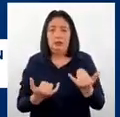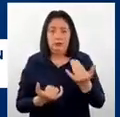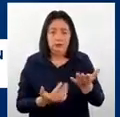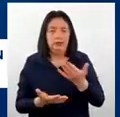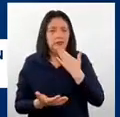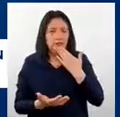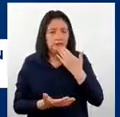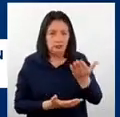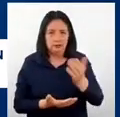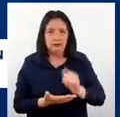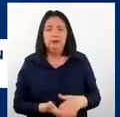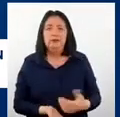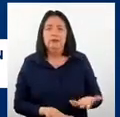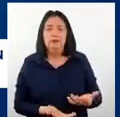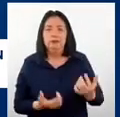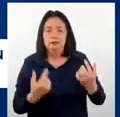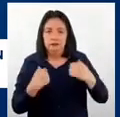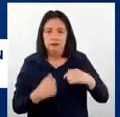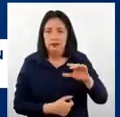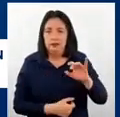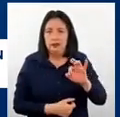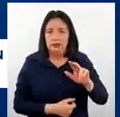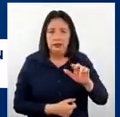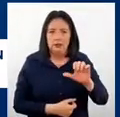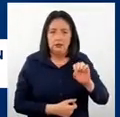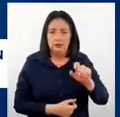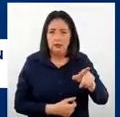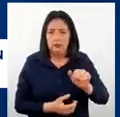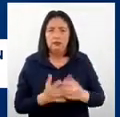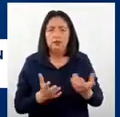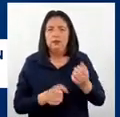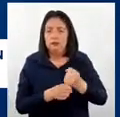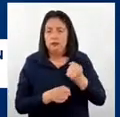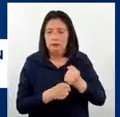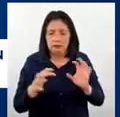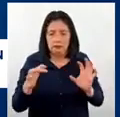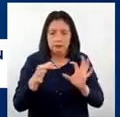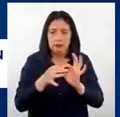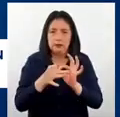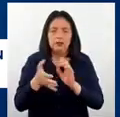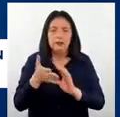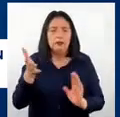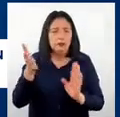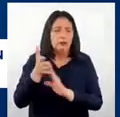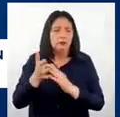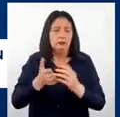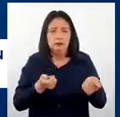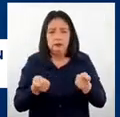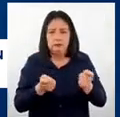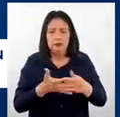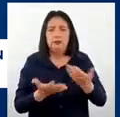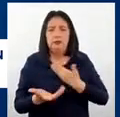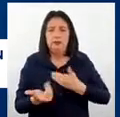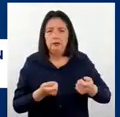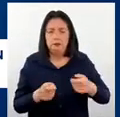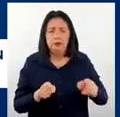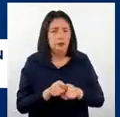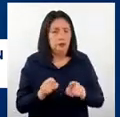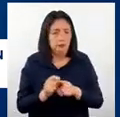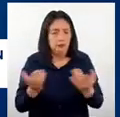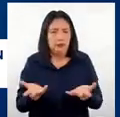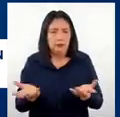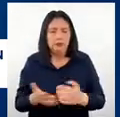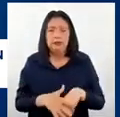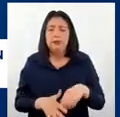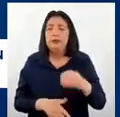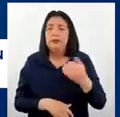el licenciado Carlos Almonacid, comisionado de la Adjuntía para la Administración Estatal, y también nos